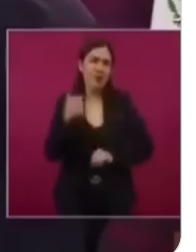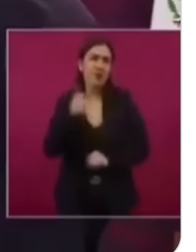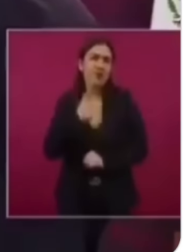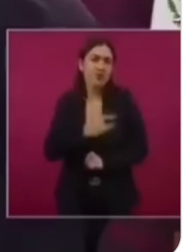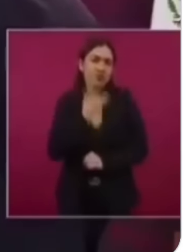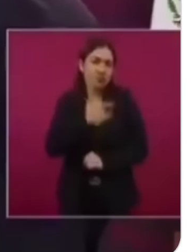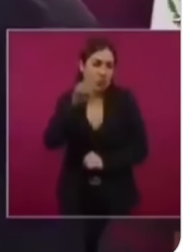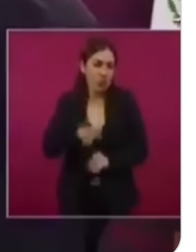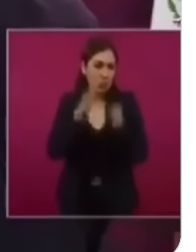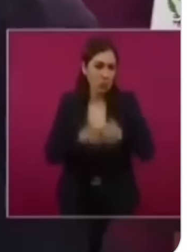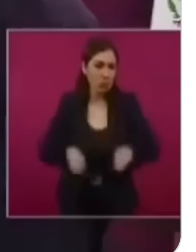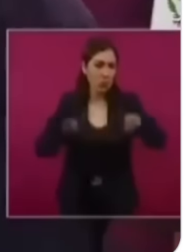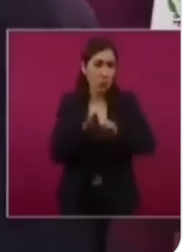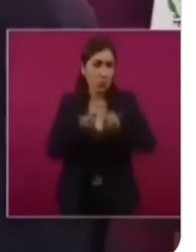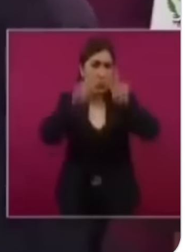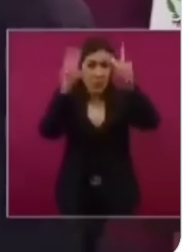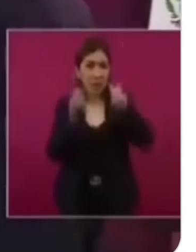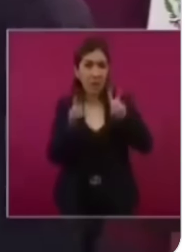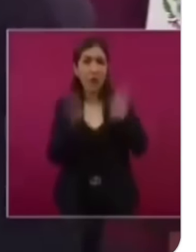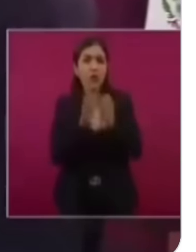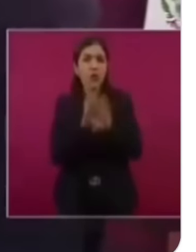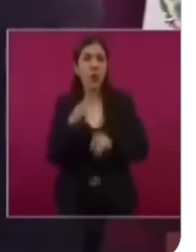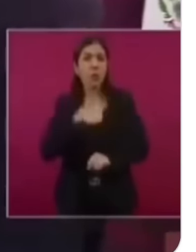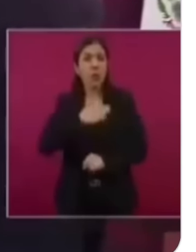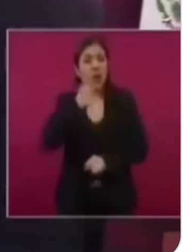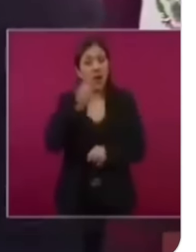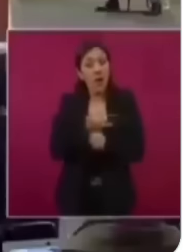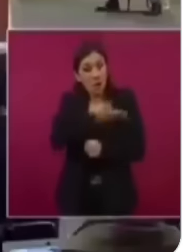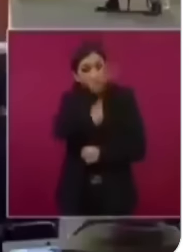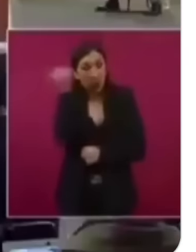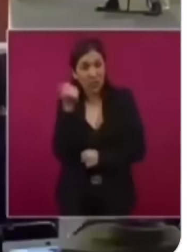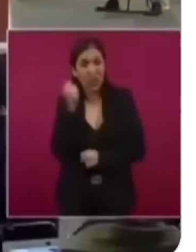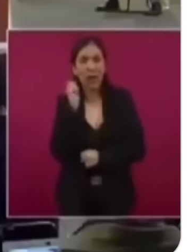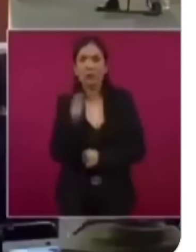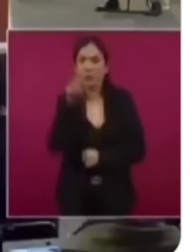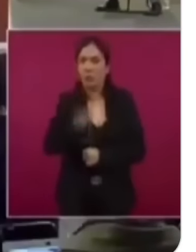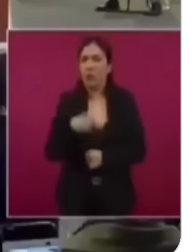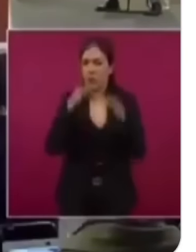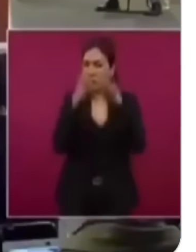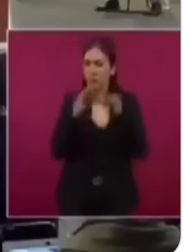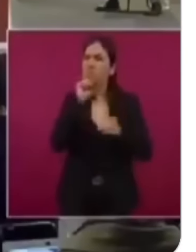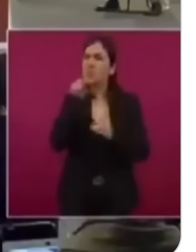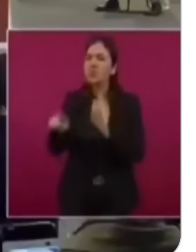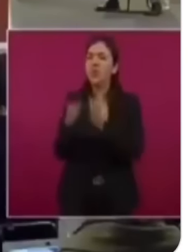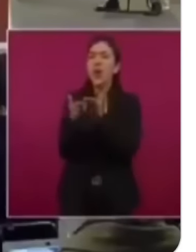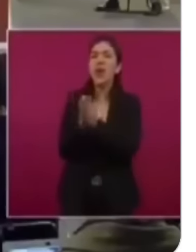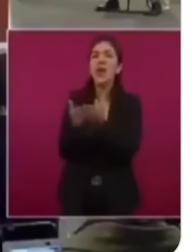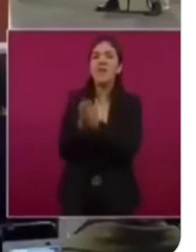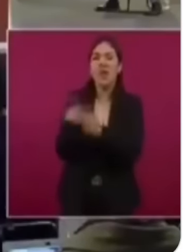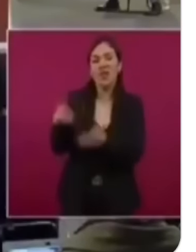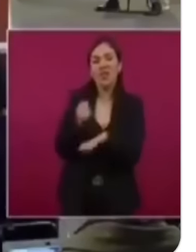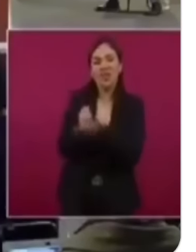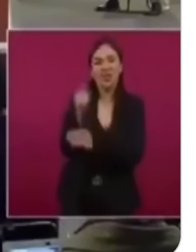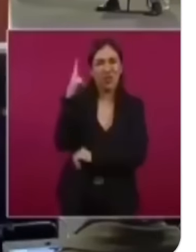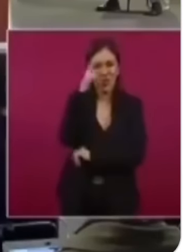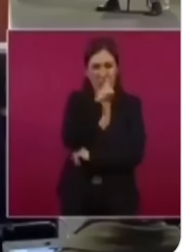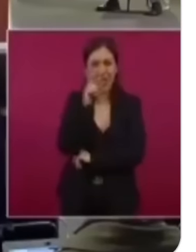muy importante, no solo el tema de principio de presunción de inocencia, lo que sí es cierto y describo ahí en el libro de Decisiones Difíciles es que si